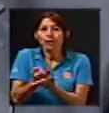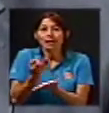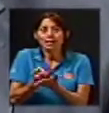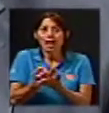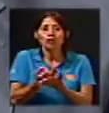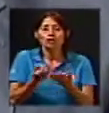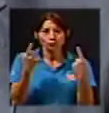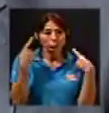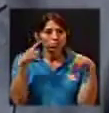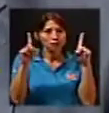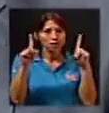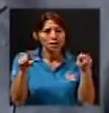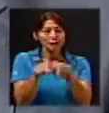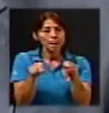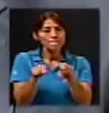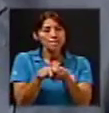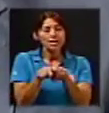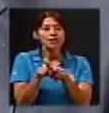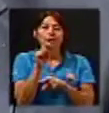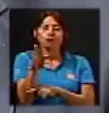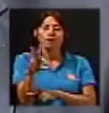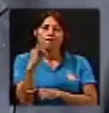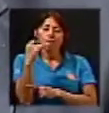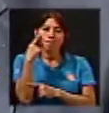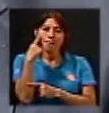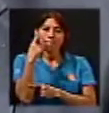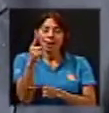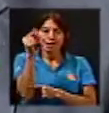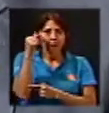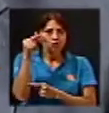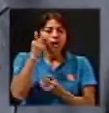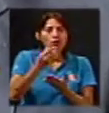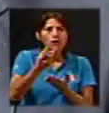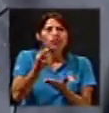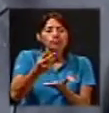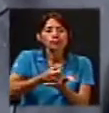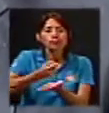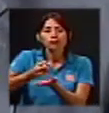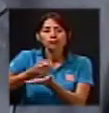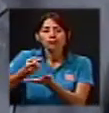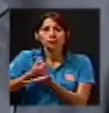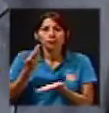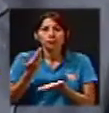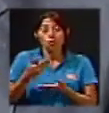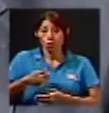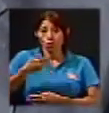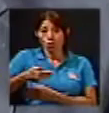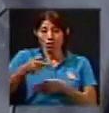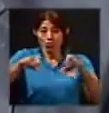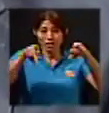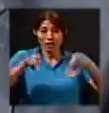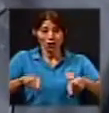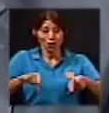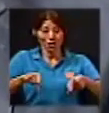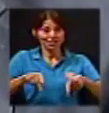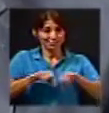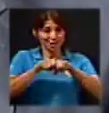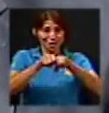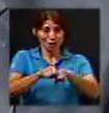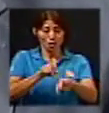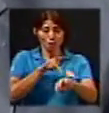sino que también son fuente de ingresos para el gobierno. Sí, los profesionales, cuando salimos